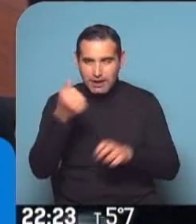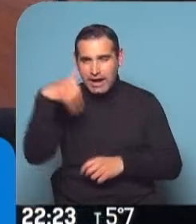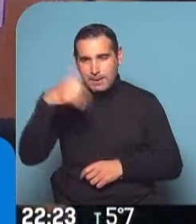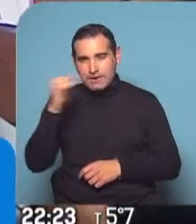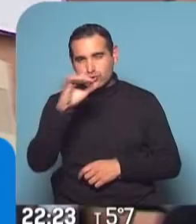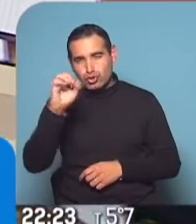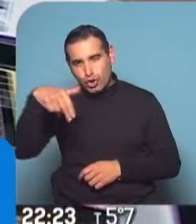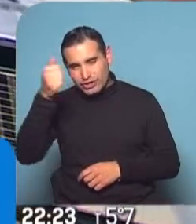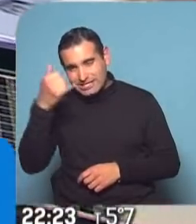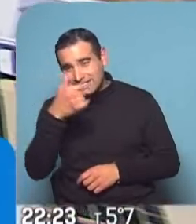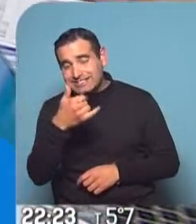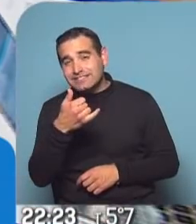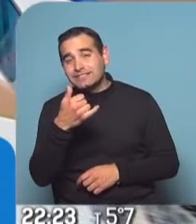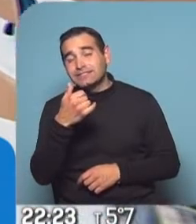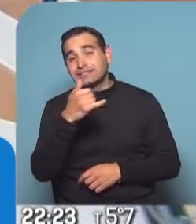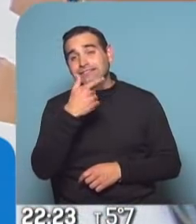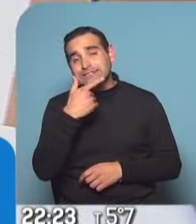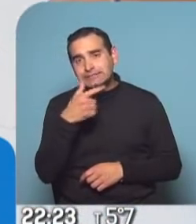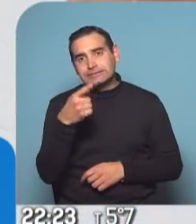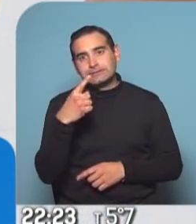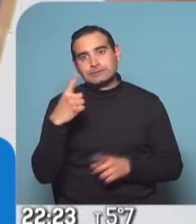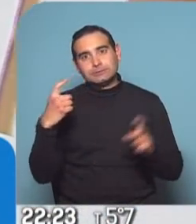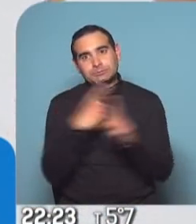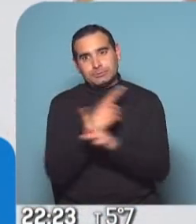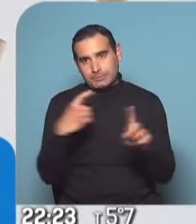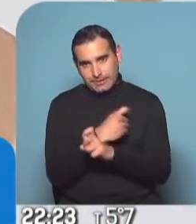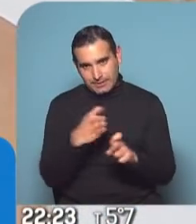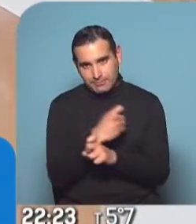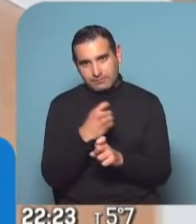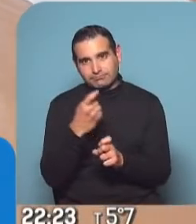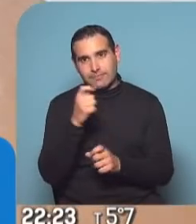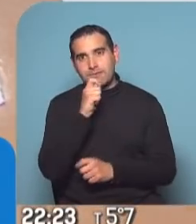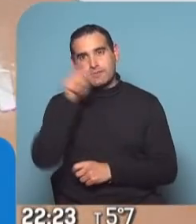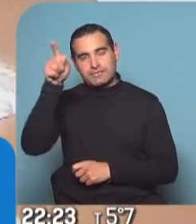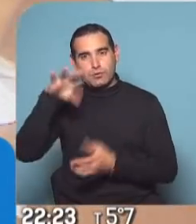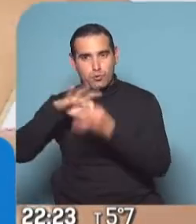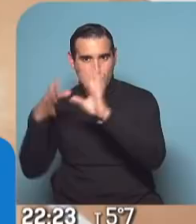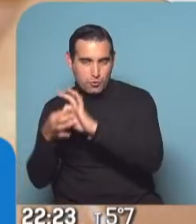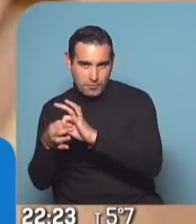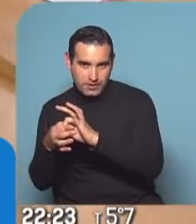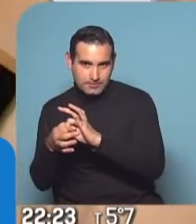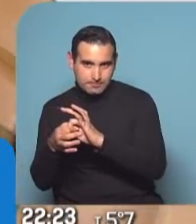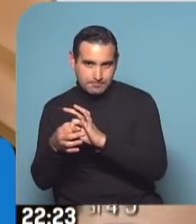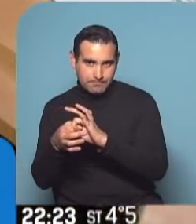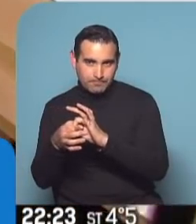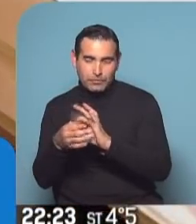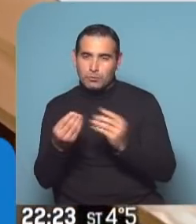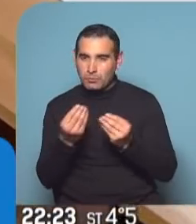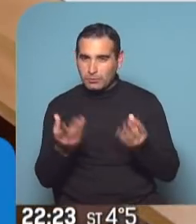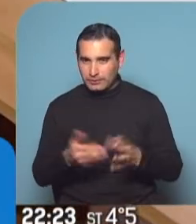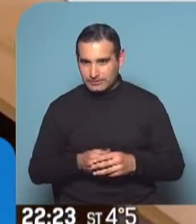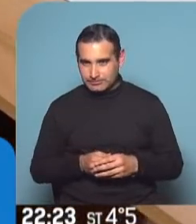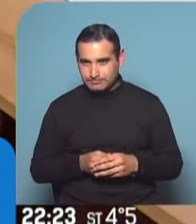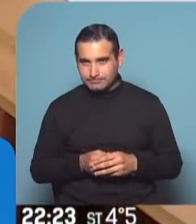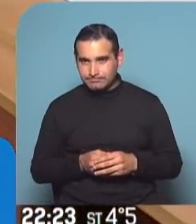punto de vista de la visibilidad que tiene en la prensa europea y sobre todo en los sectores más influyentes cerca de los gobiernos, porque